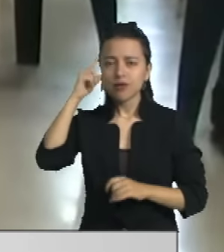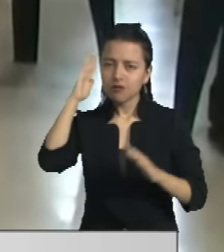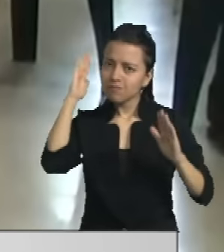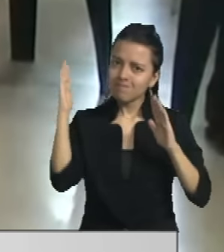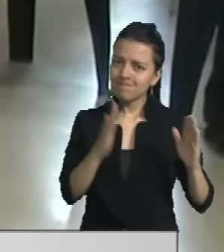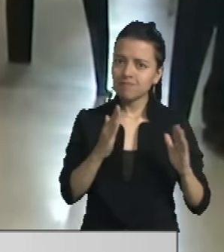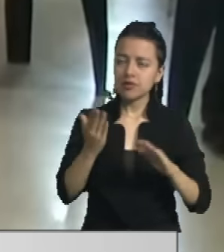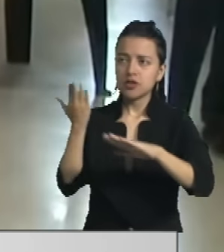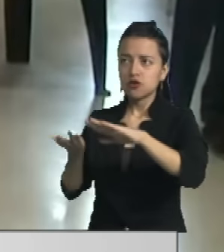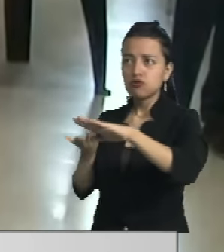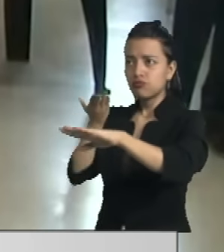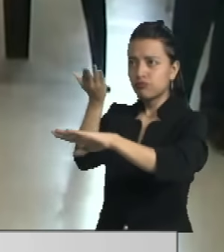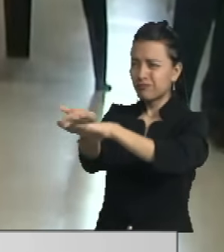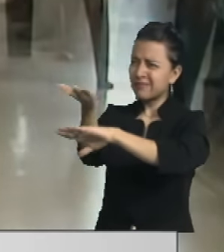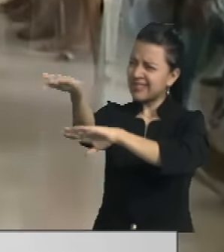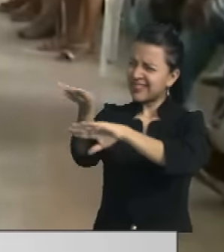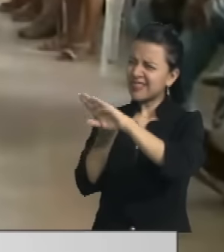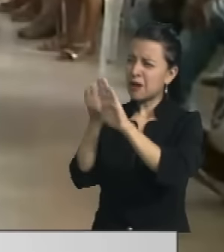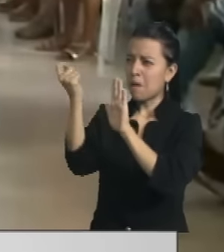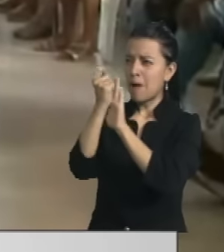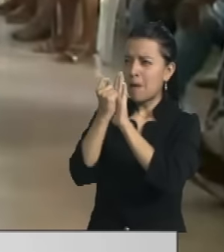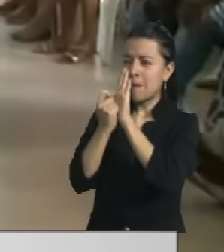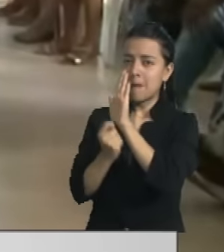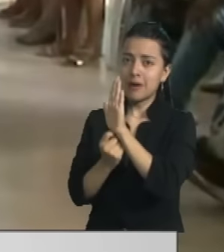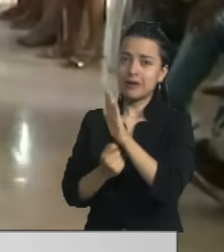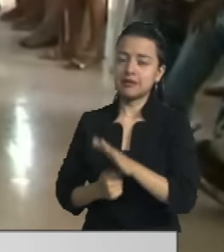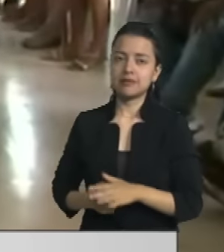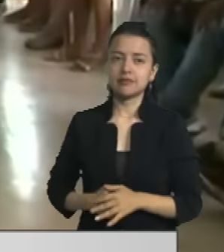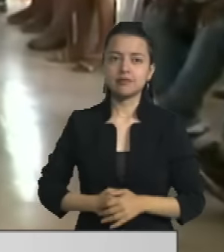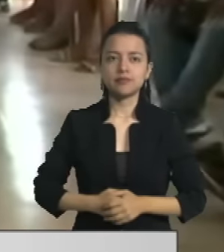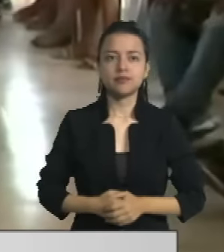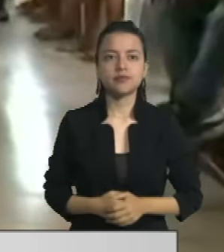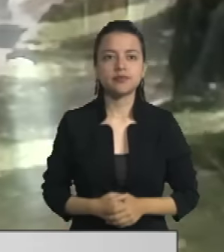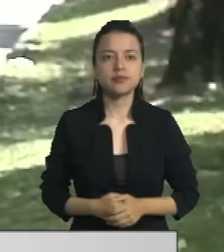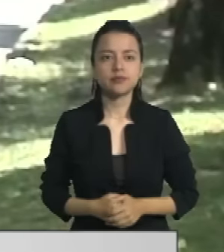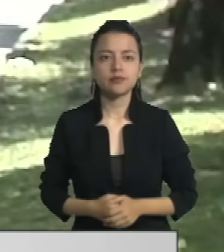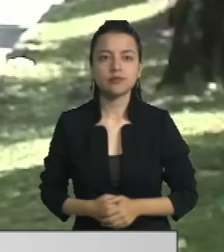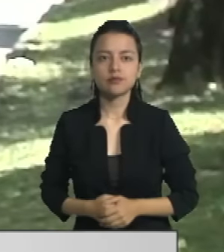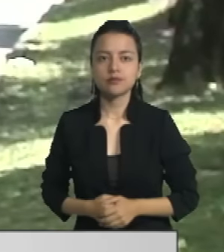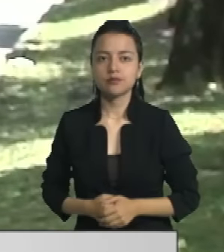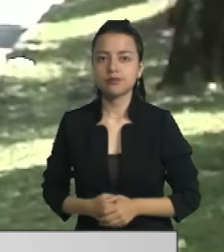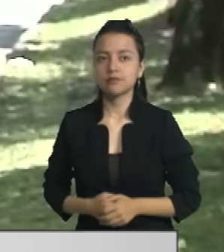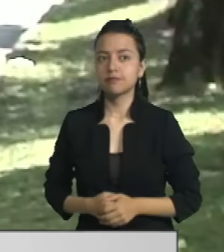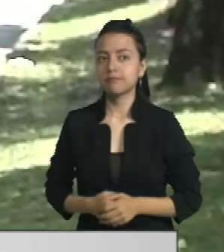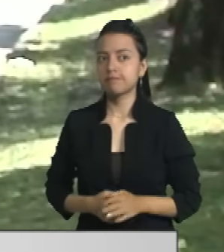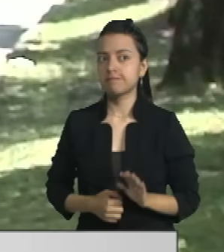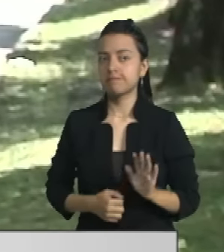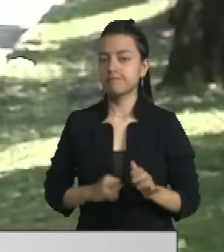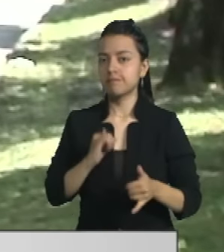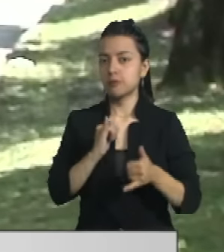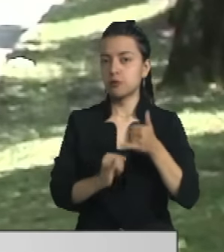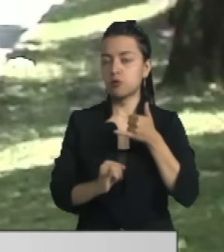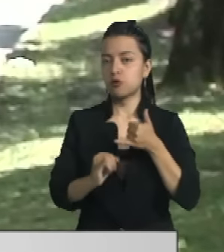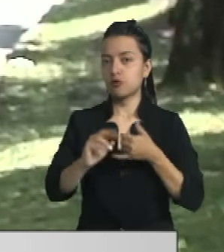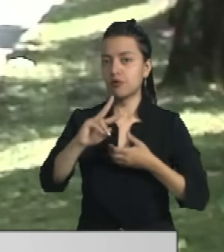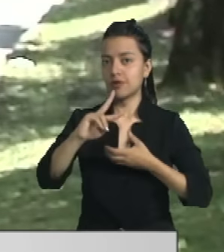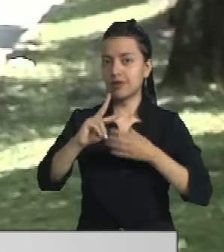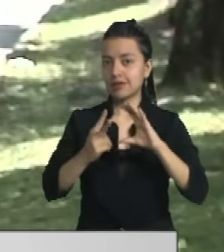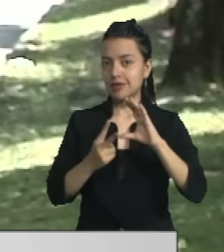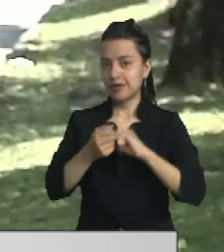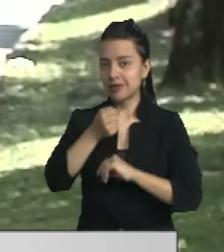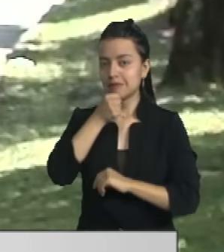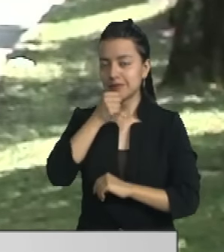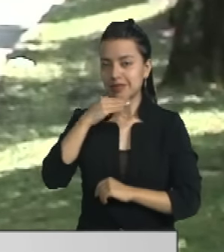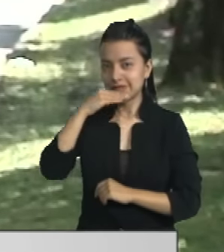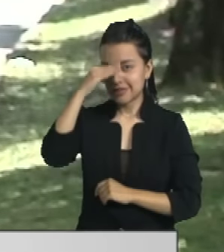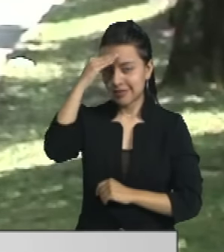pregos de peticiones que hoy tienen las comunidades departamento Antioquia Por lo pronto Esta es toda la información desde